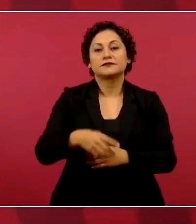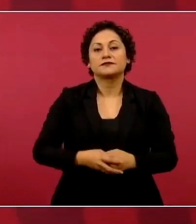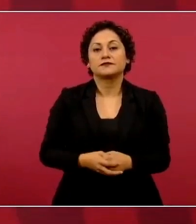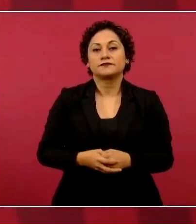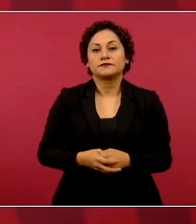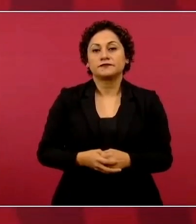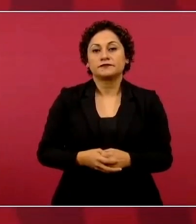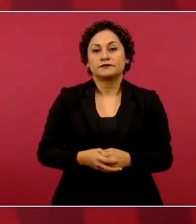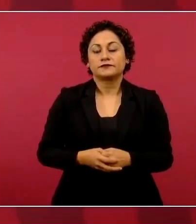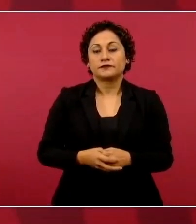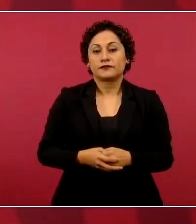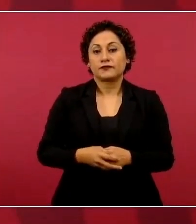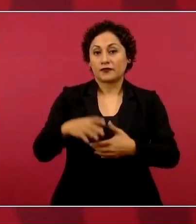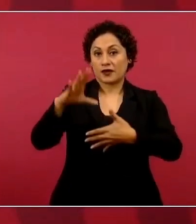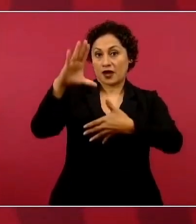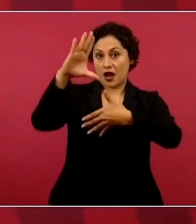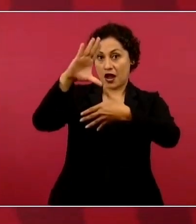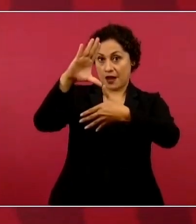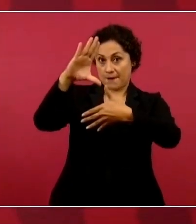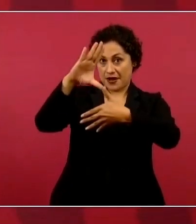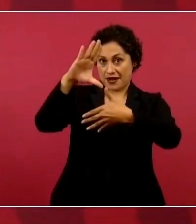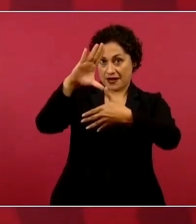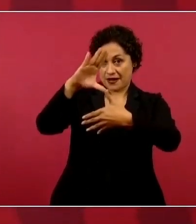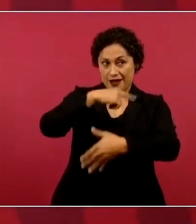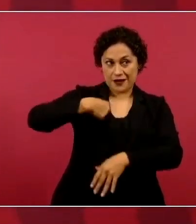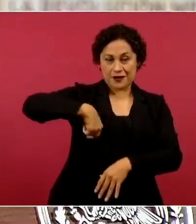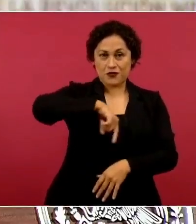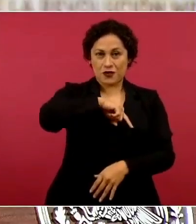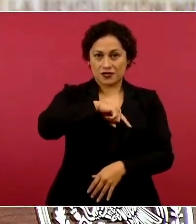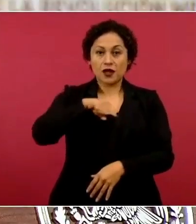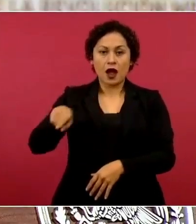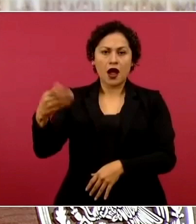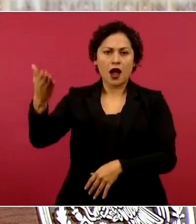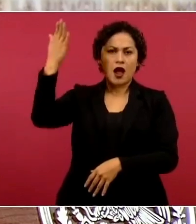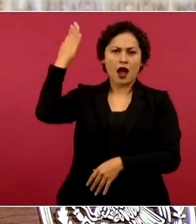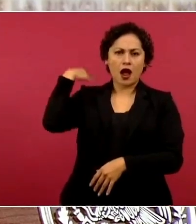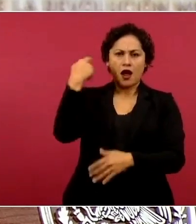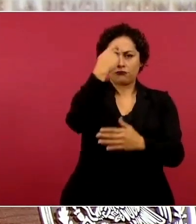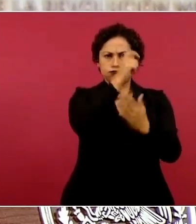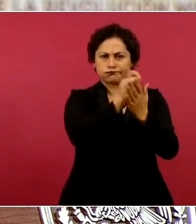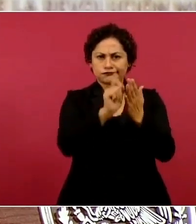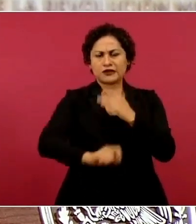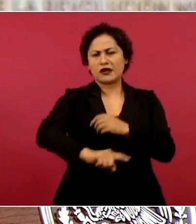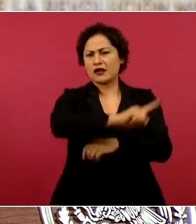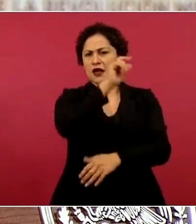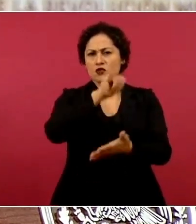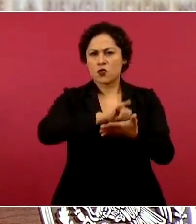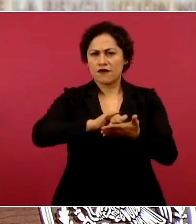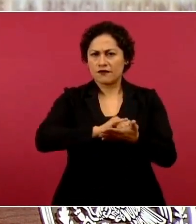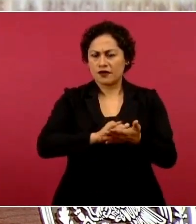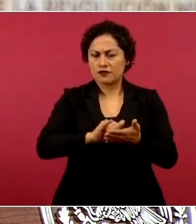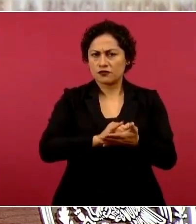Nuestra América, que lo escribió en Nueva York, hay un